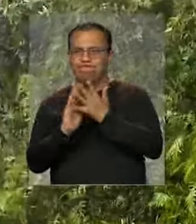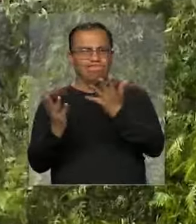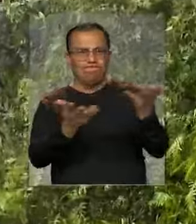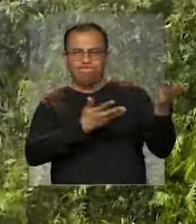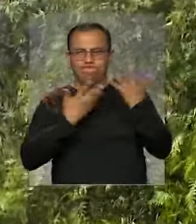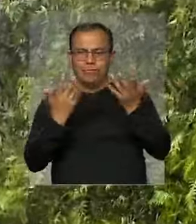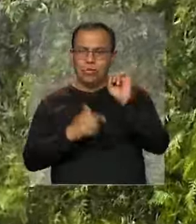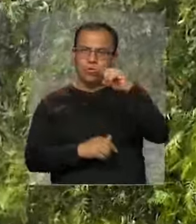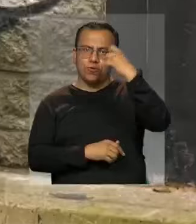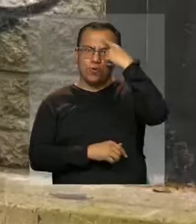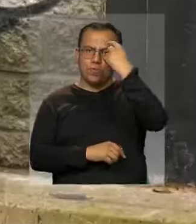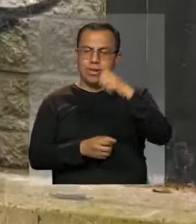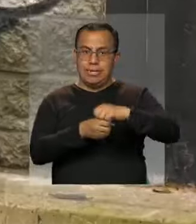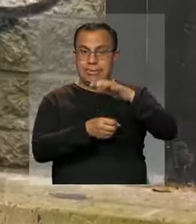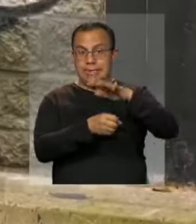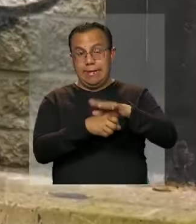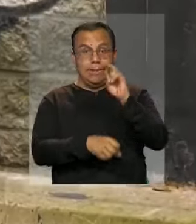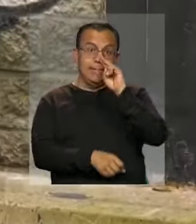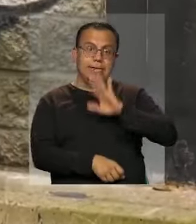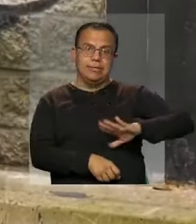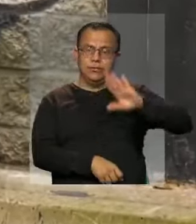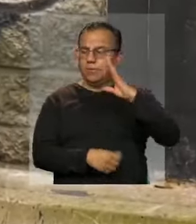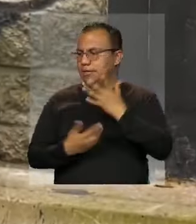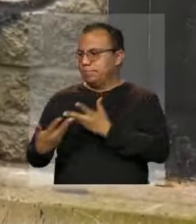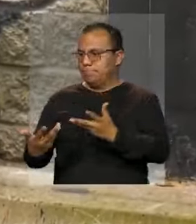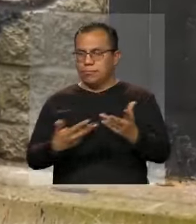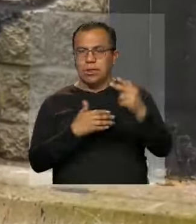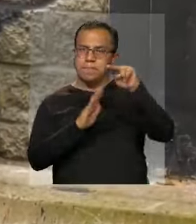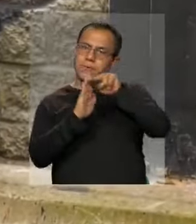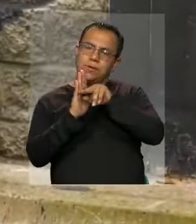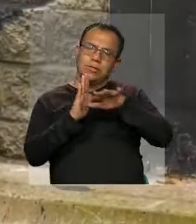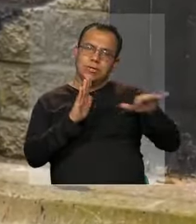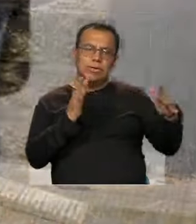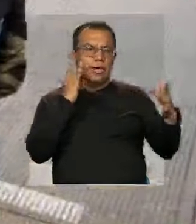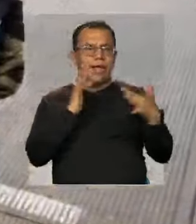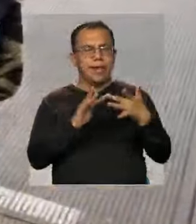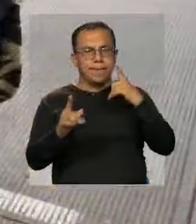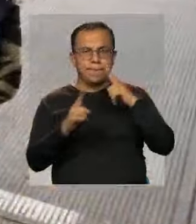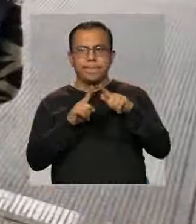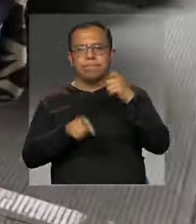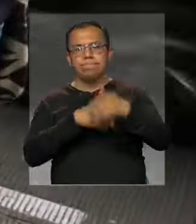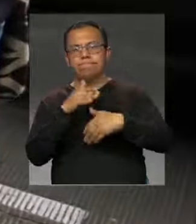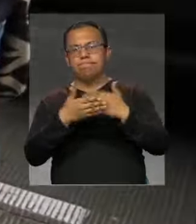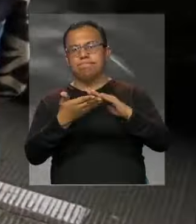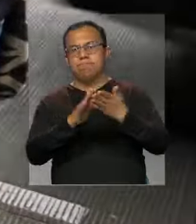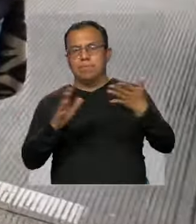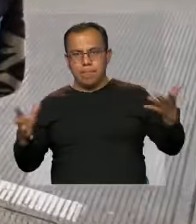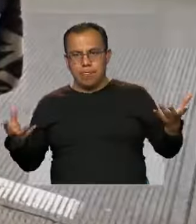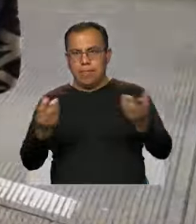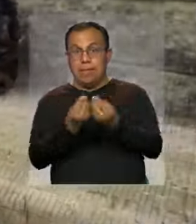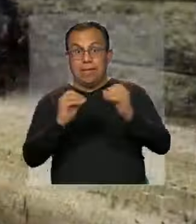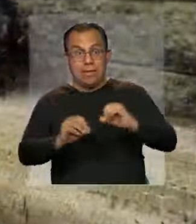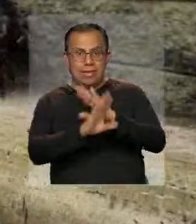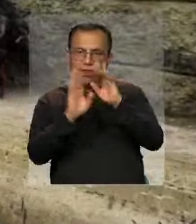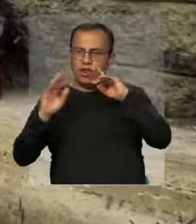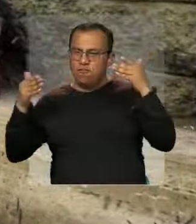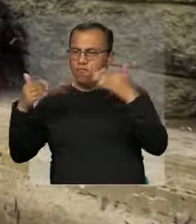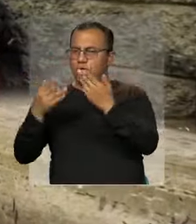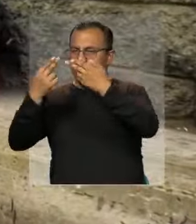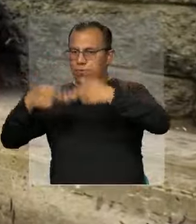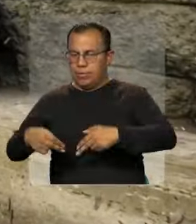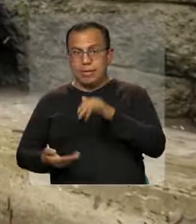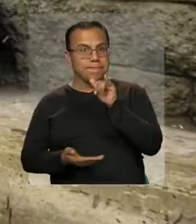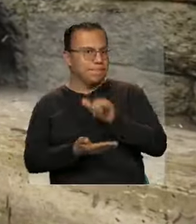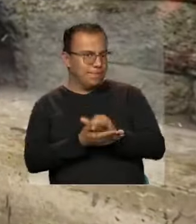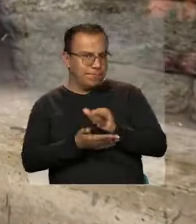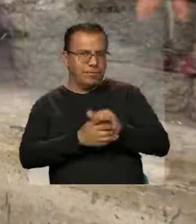los gobiernos distritales y nacionales generen políticas públicas a favor de esta población y sin un claro enfoque de género. Por eso,